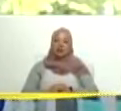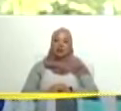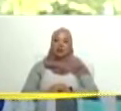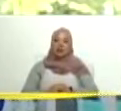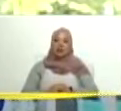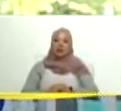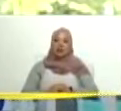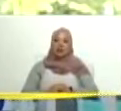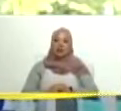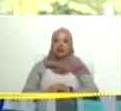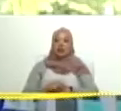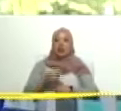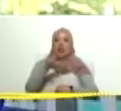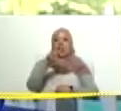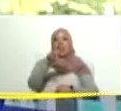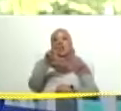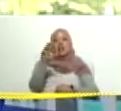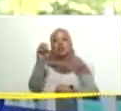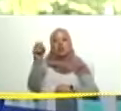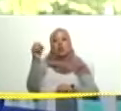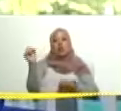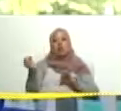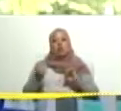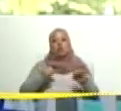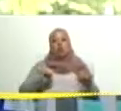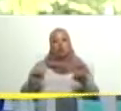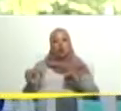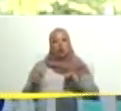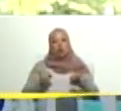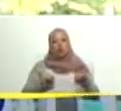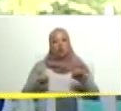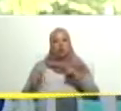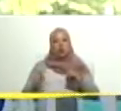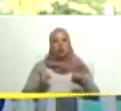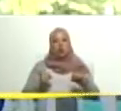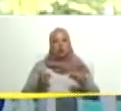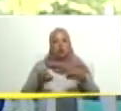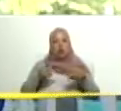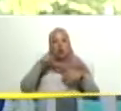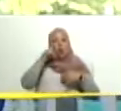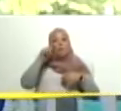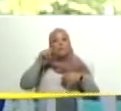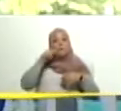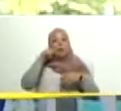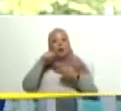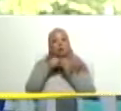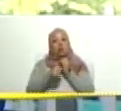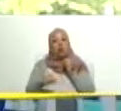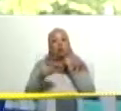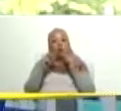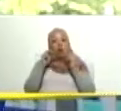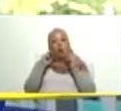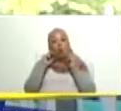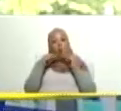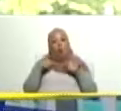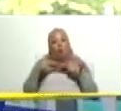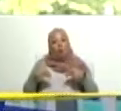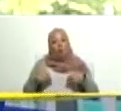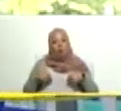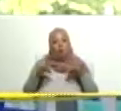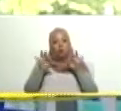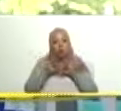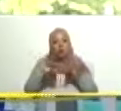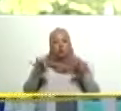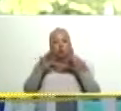Número 30, el movimiento de parto humanizado, algo único, solo en